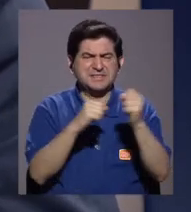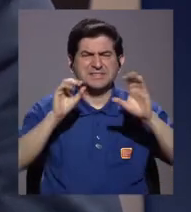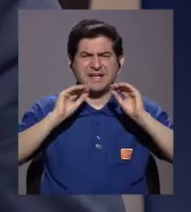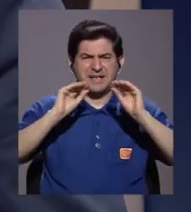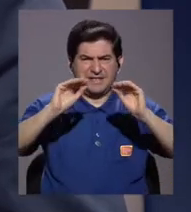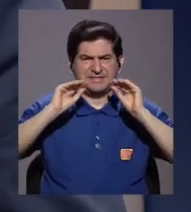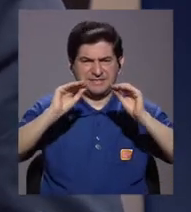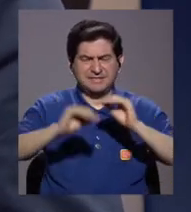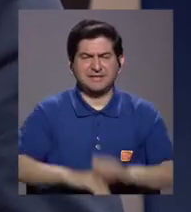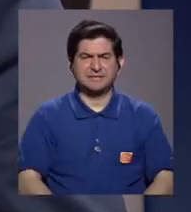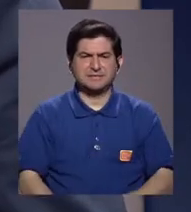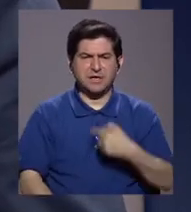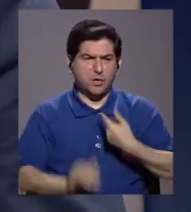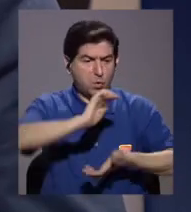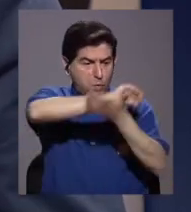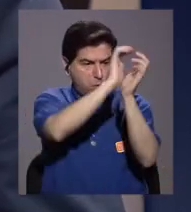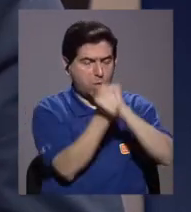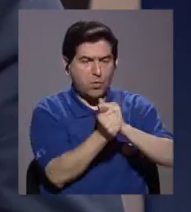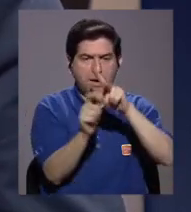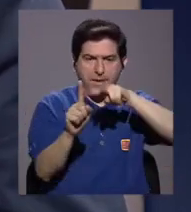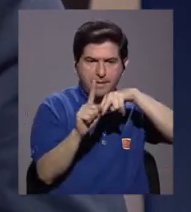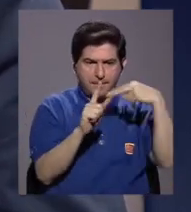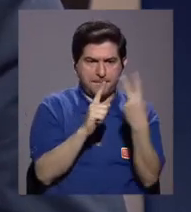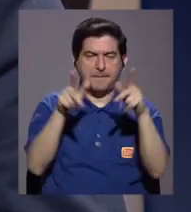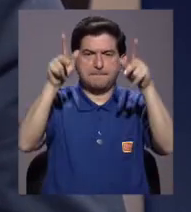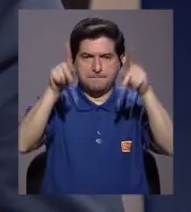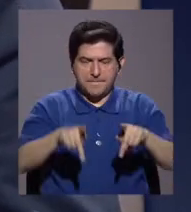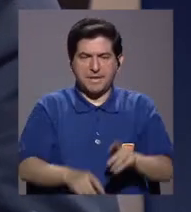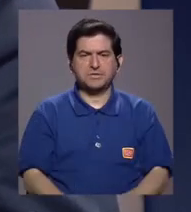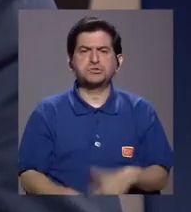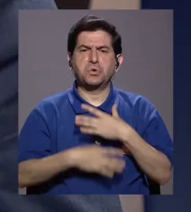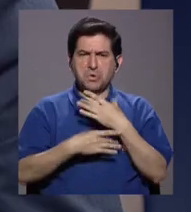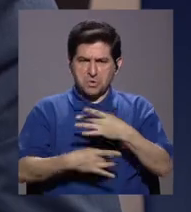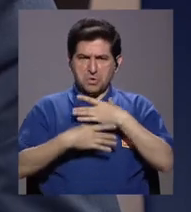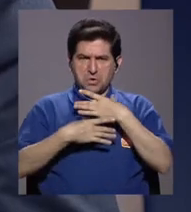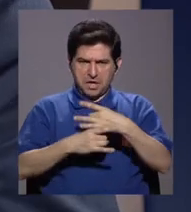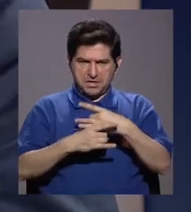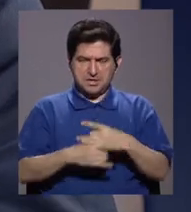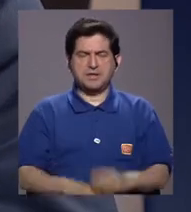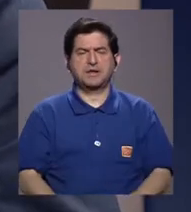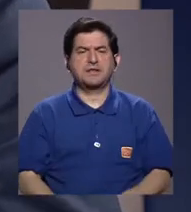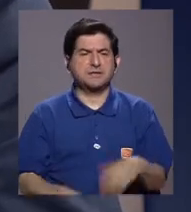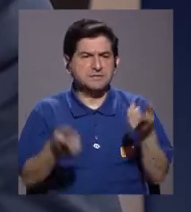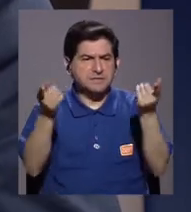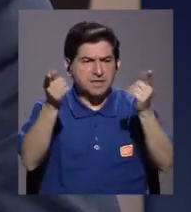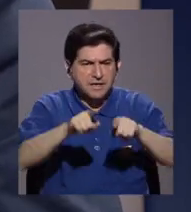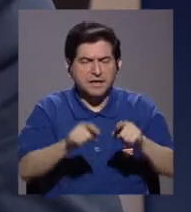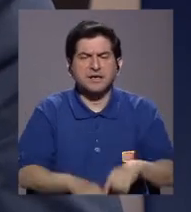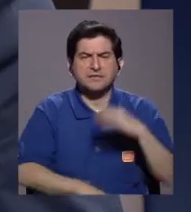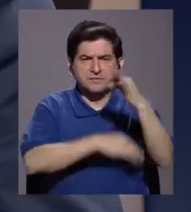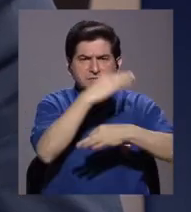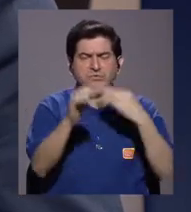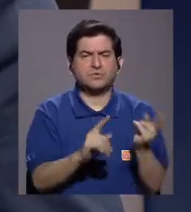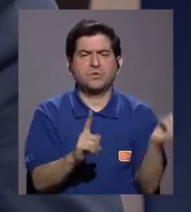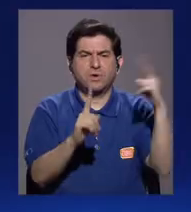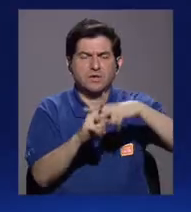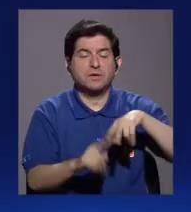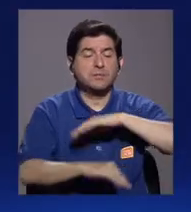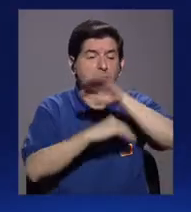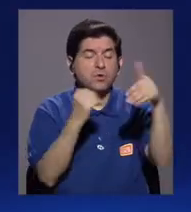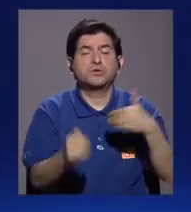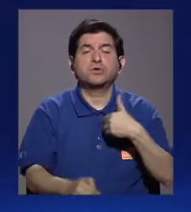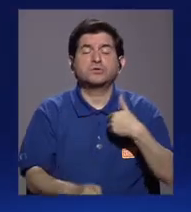clase del aula ahora como uno pudiera cambiar la perspectiva para que las personas se interesen gente joven se interesen en este tipo de aplicaciones